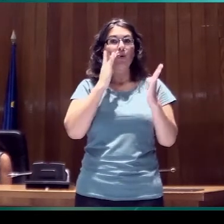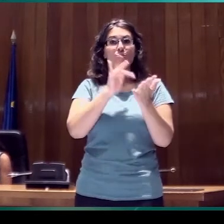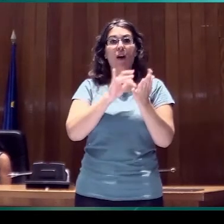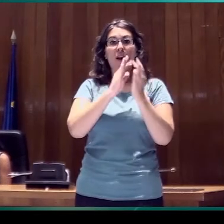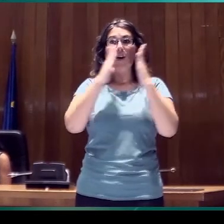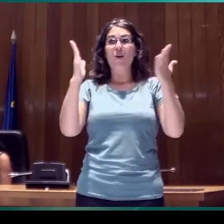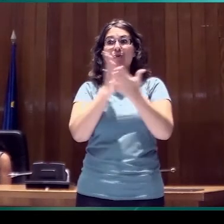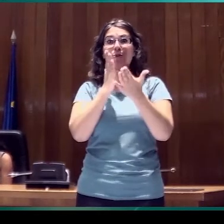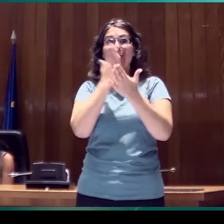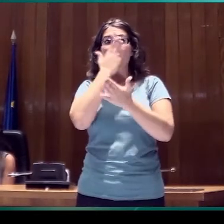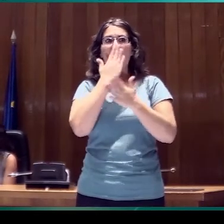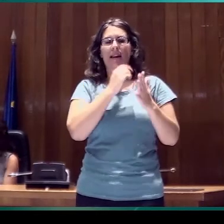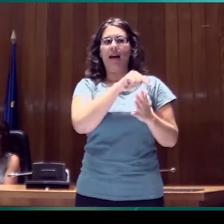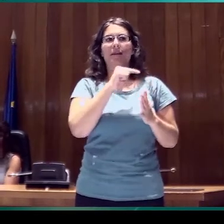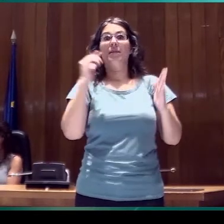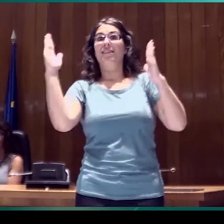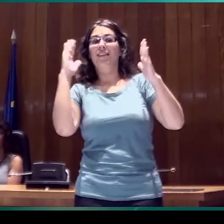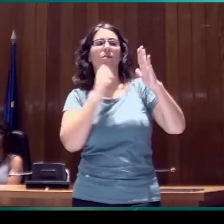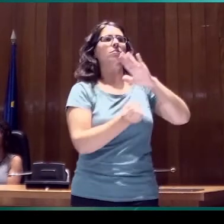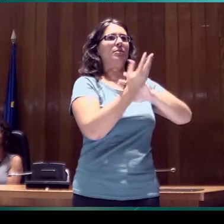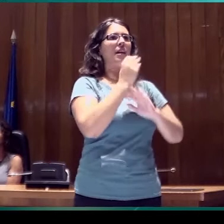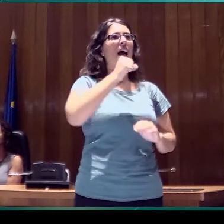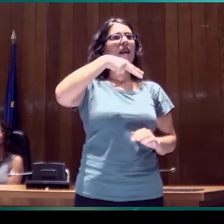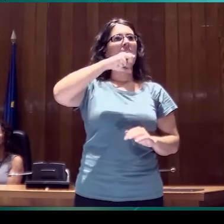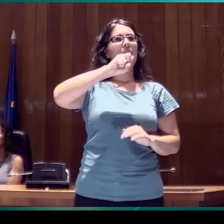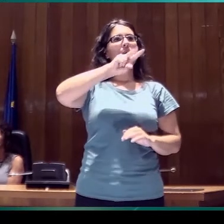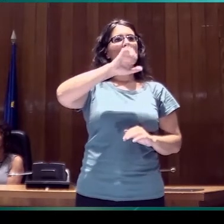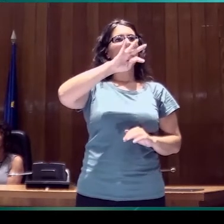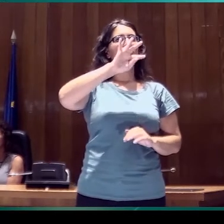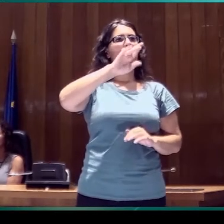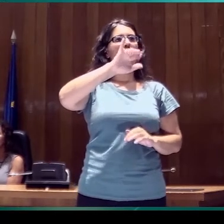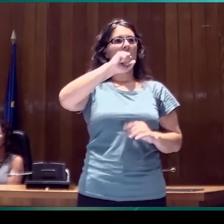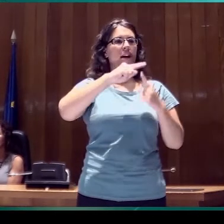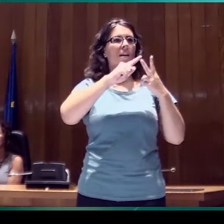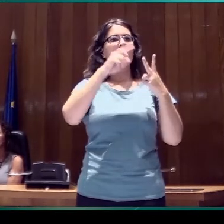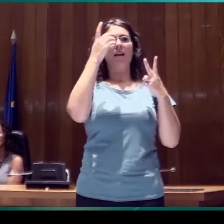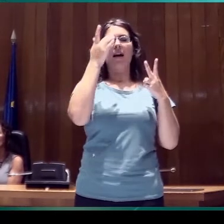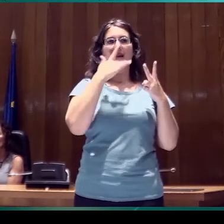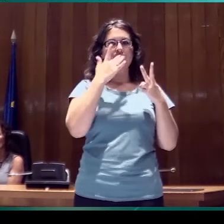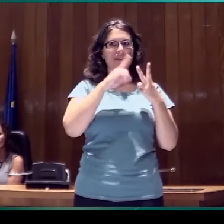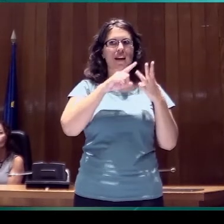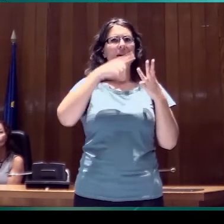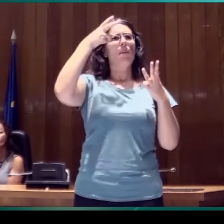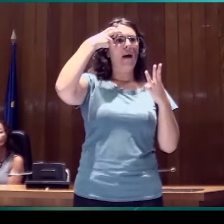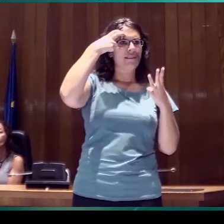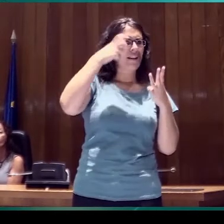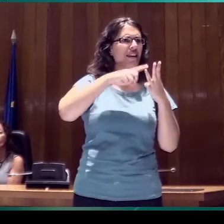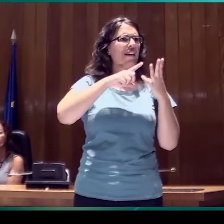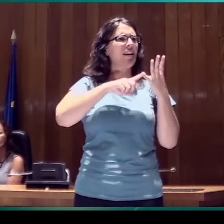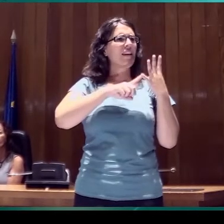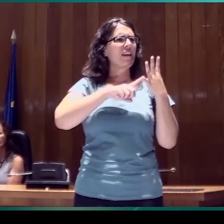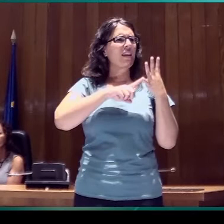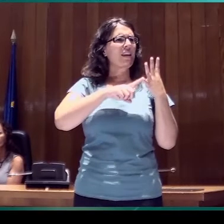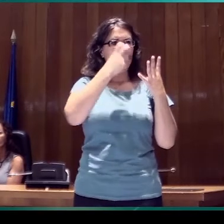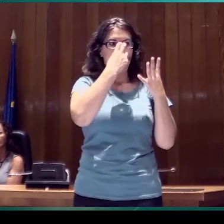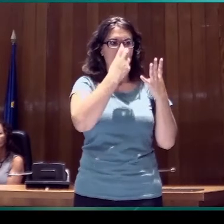personas fueron inicialmente Ana Victoria Álvarez, Arantxa Díaz Abella, Mar Píriz y Maite San Juan, aunque después se